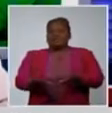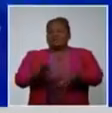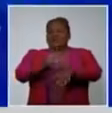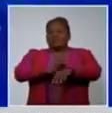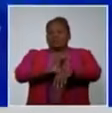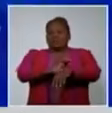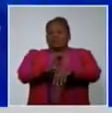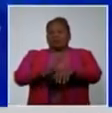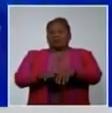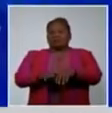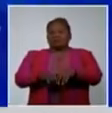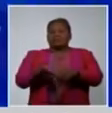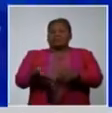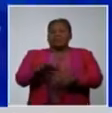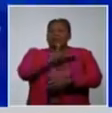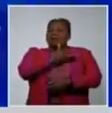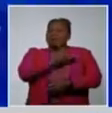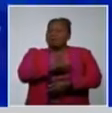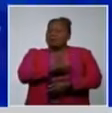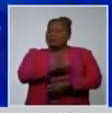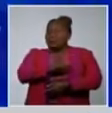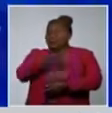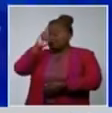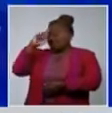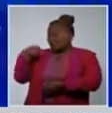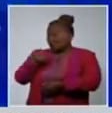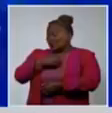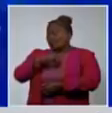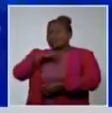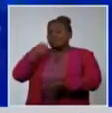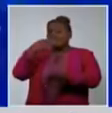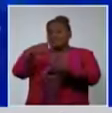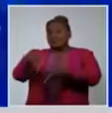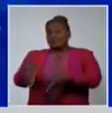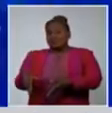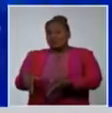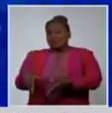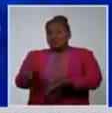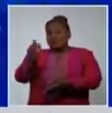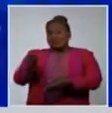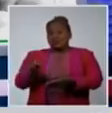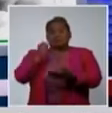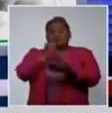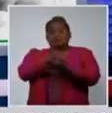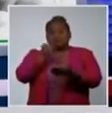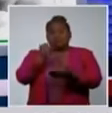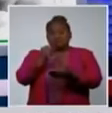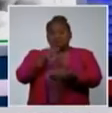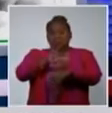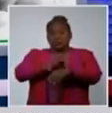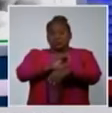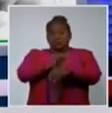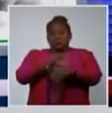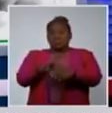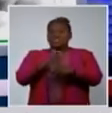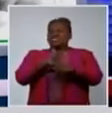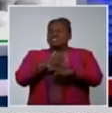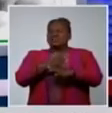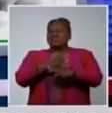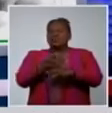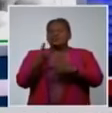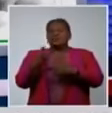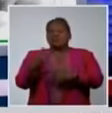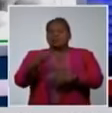lamentablemente de doctor estos tres fallecidos y los casos han confirmado las evidencias que necesitamos de mayor auto